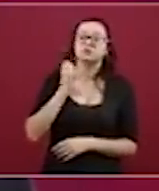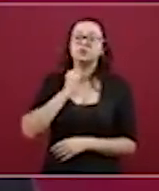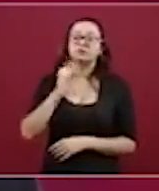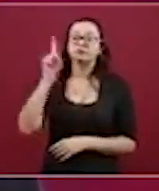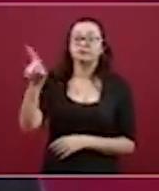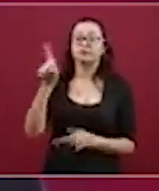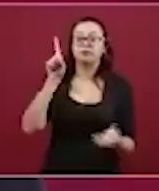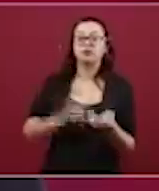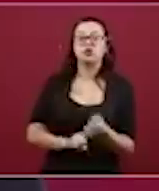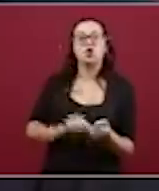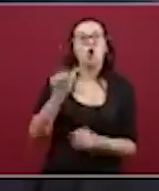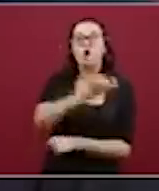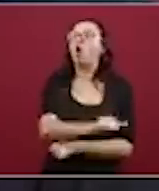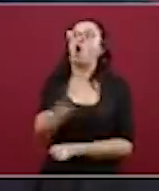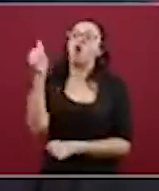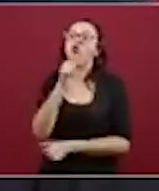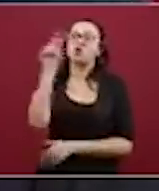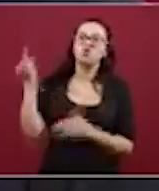sede alterna,